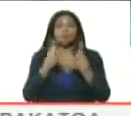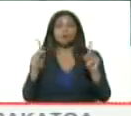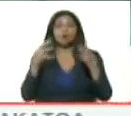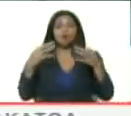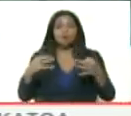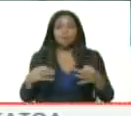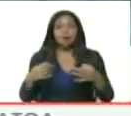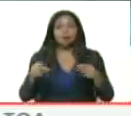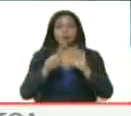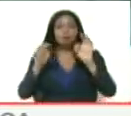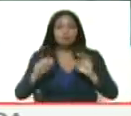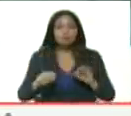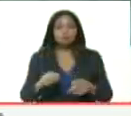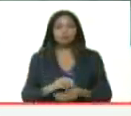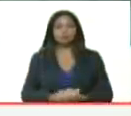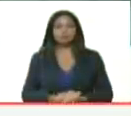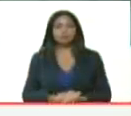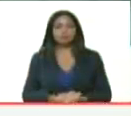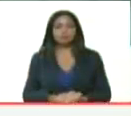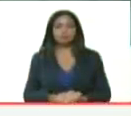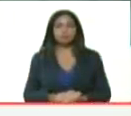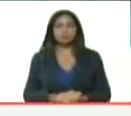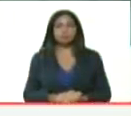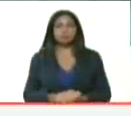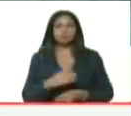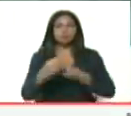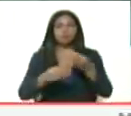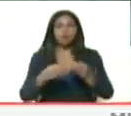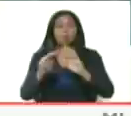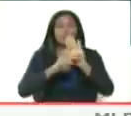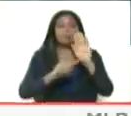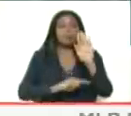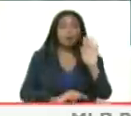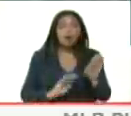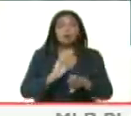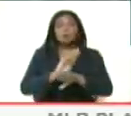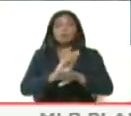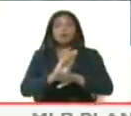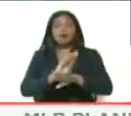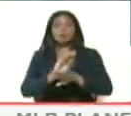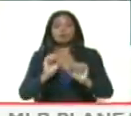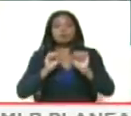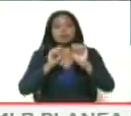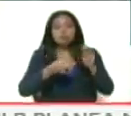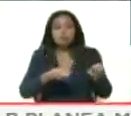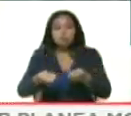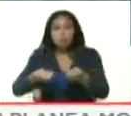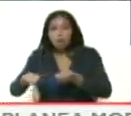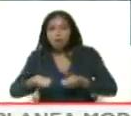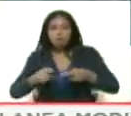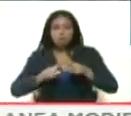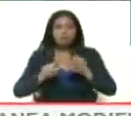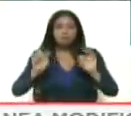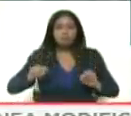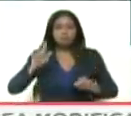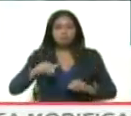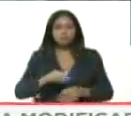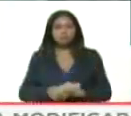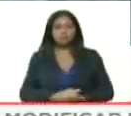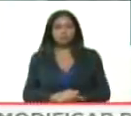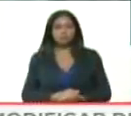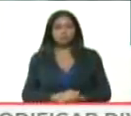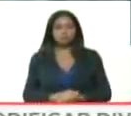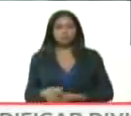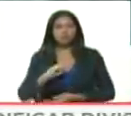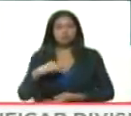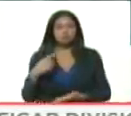debidamente en Gaceta Extraordinaria. Como una de las medidas para seguir controlando y previniendo el COVID-19.